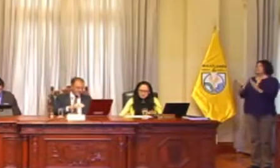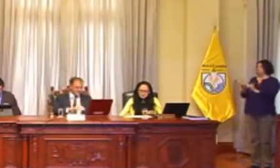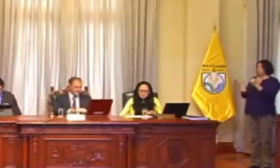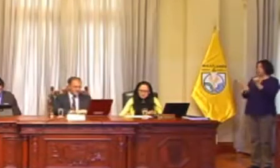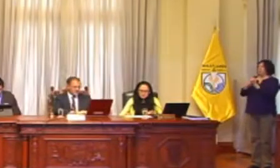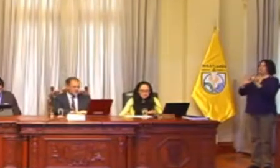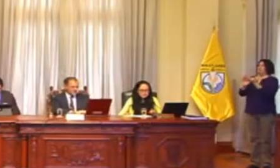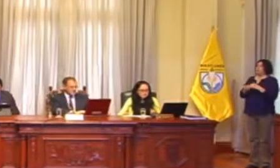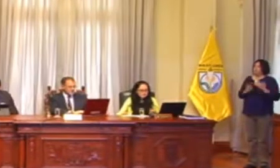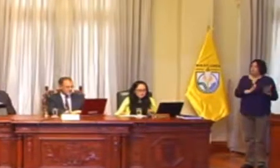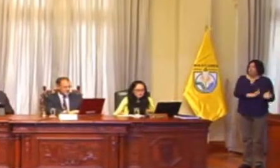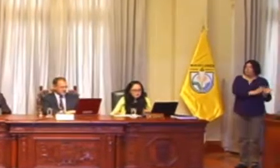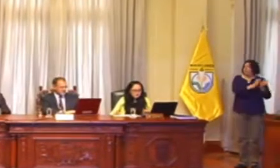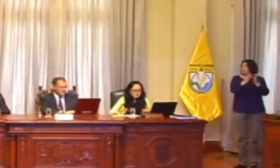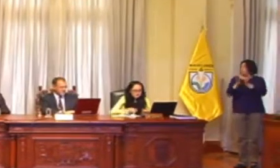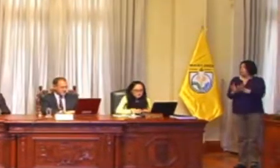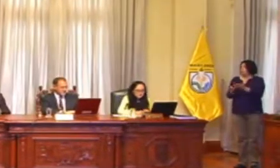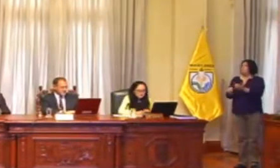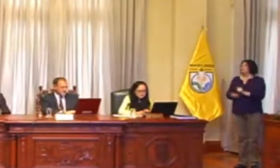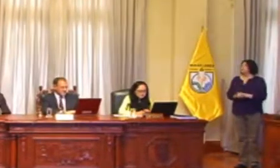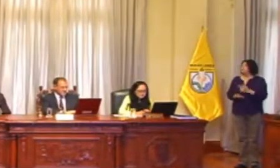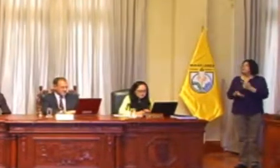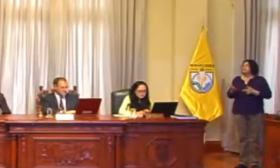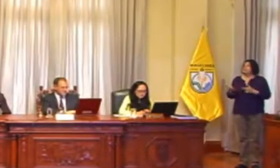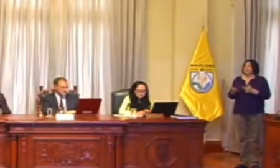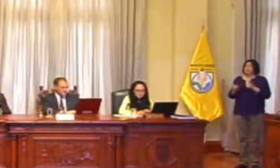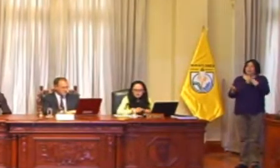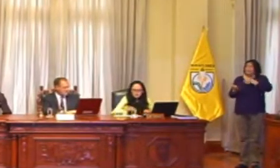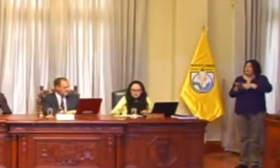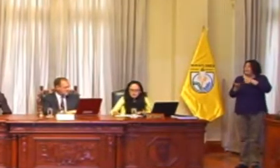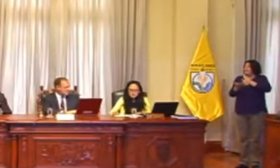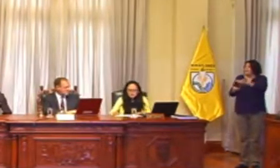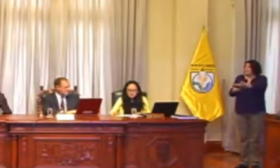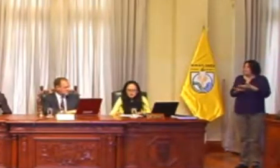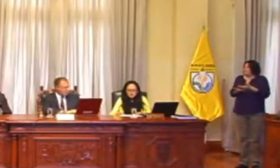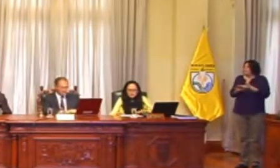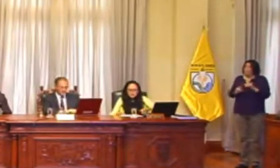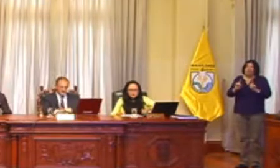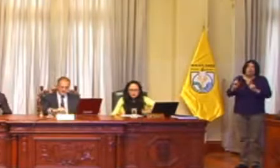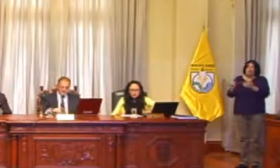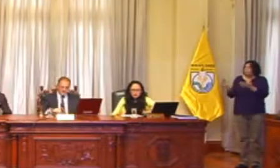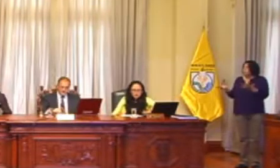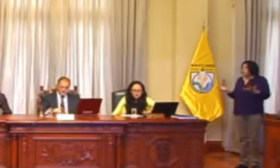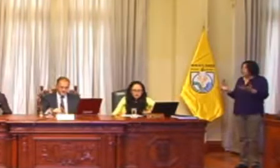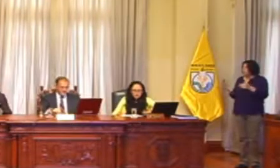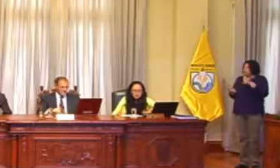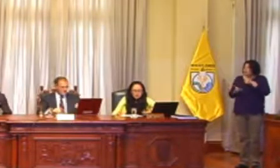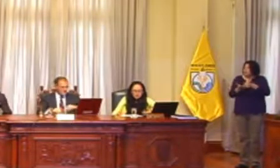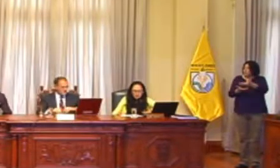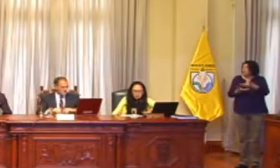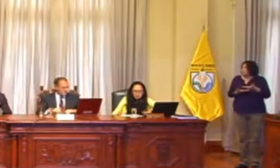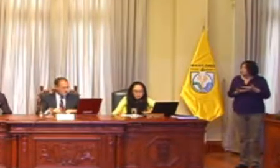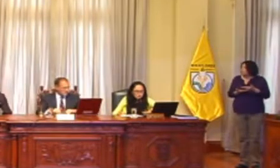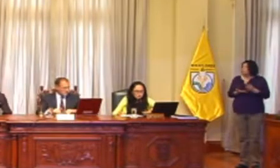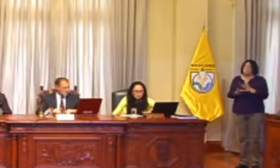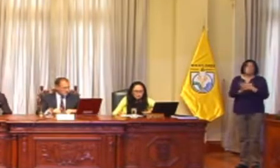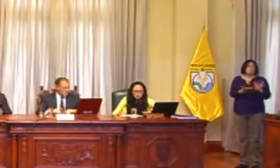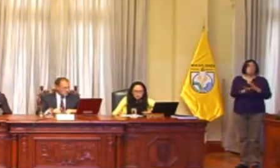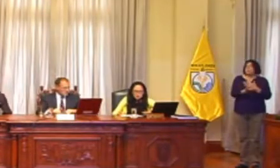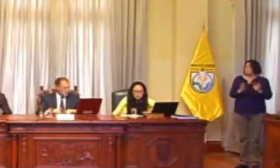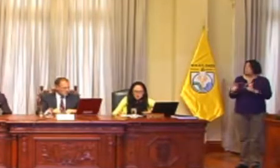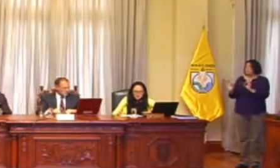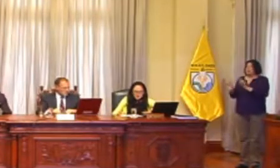En ese orden de ideas vamos a lo que es el despacho. ¿Tenemos alguna situación en el despacho? Ningún